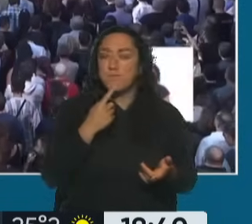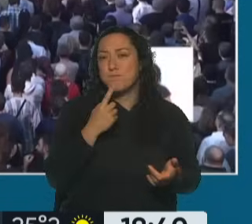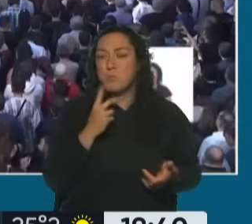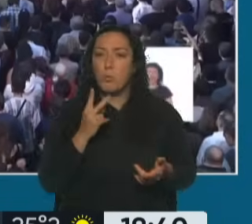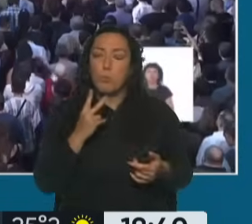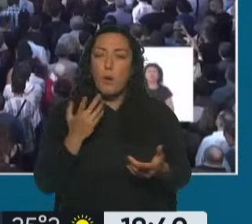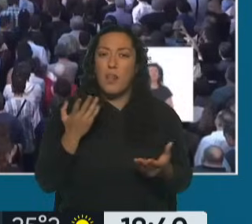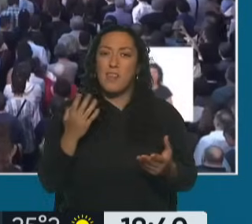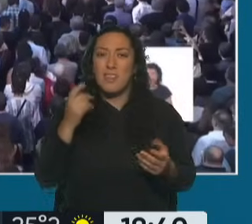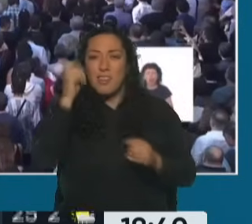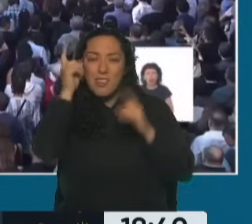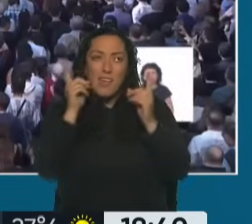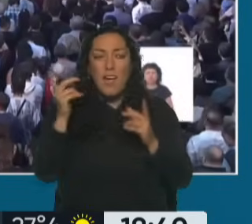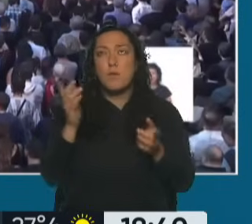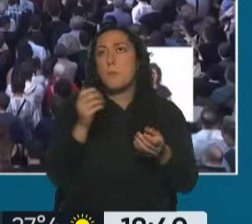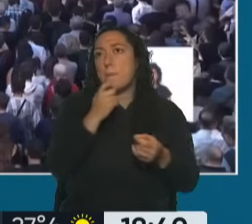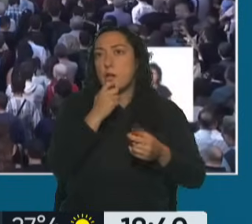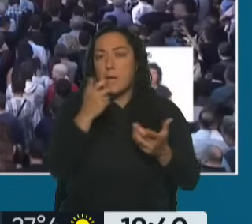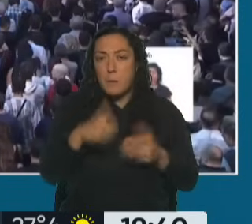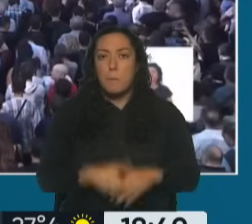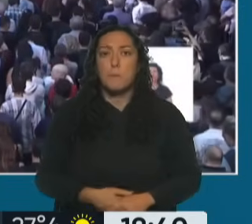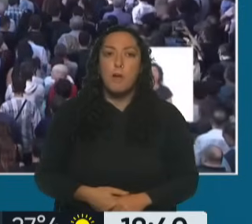duales, ¿no? Digamos, una idea dual es, por ejemplo,